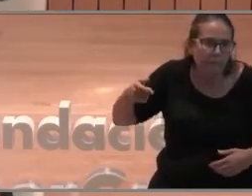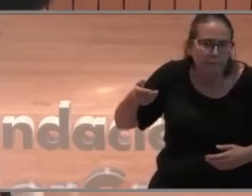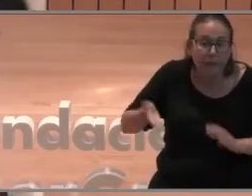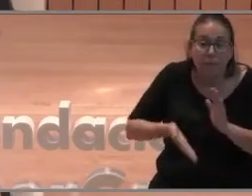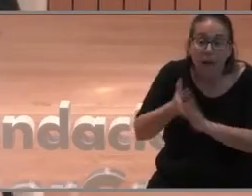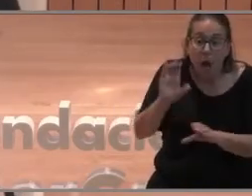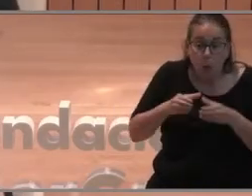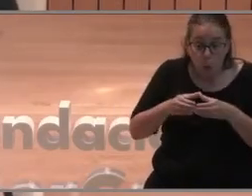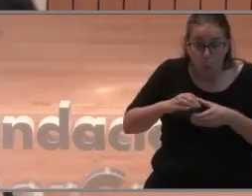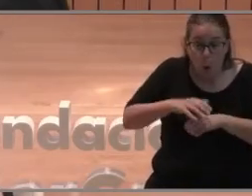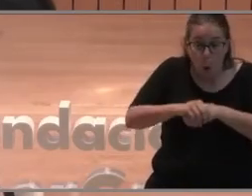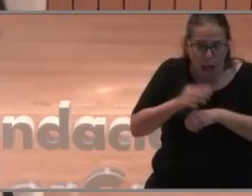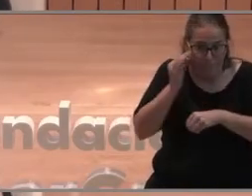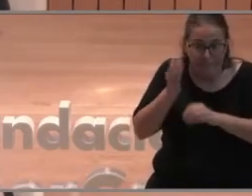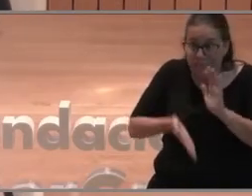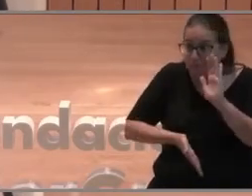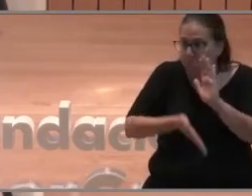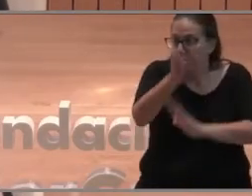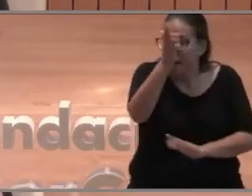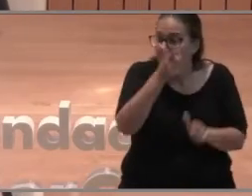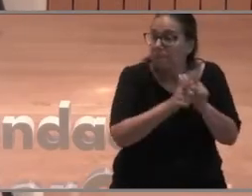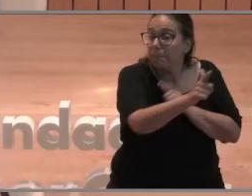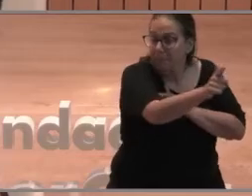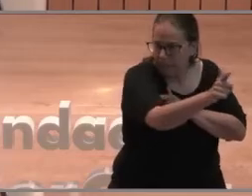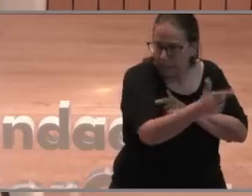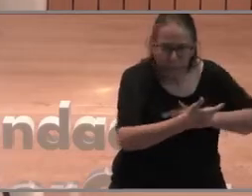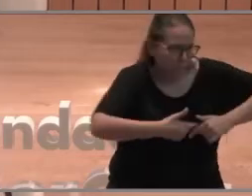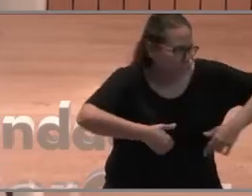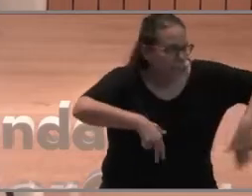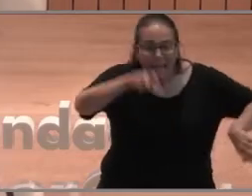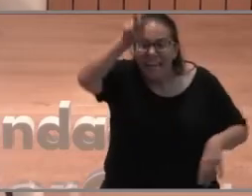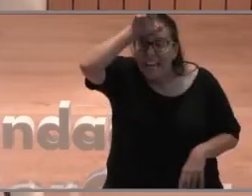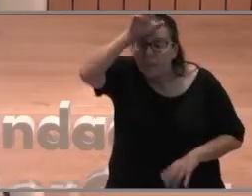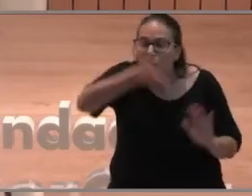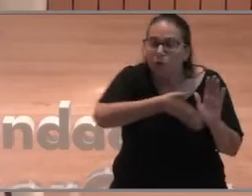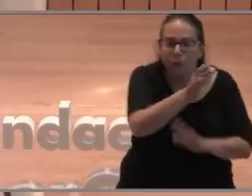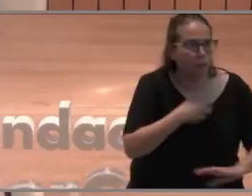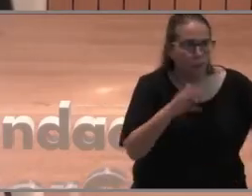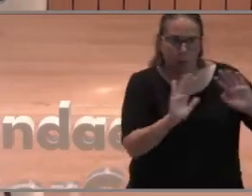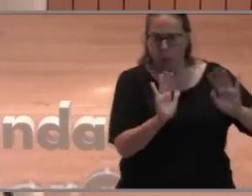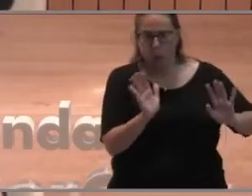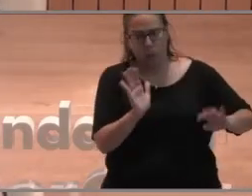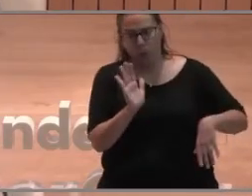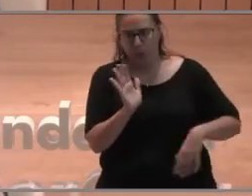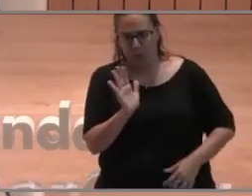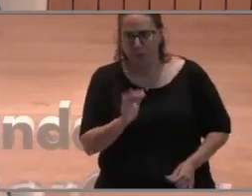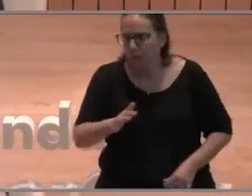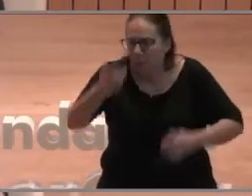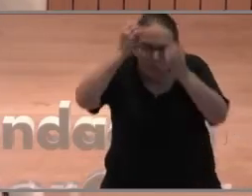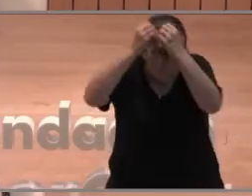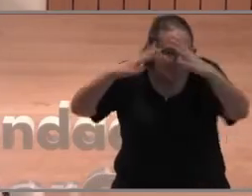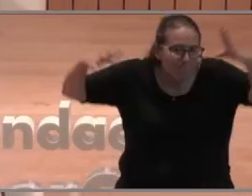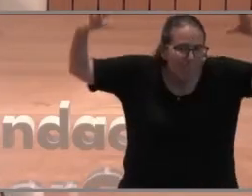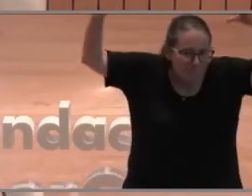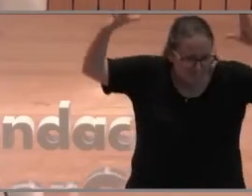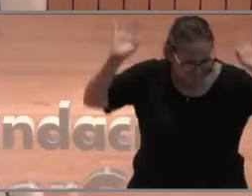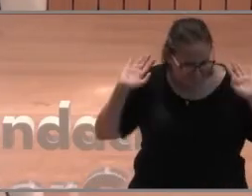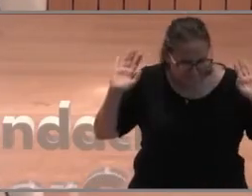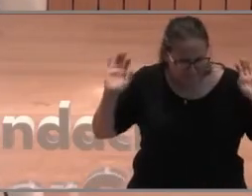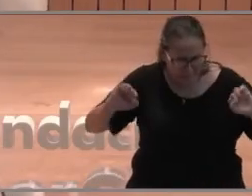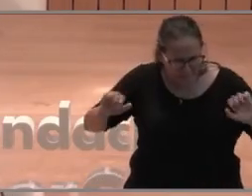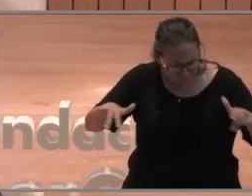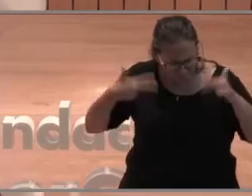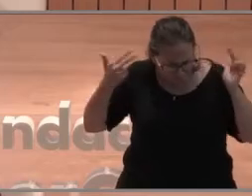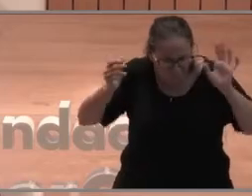un grupo de amigas y se va a un viaje a Egipto. Vamos a ponernos. Bueno, la imaginación, déjenme